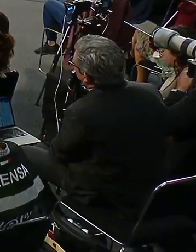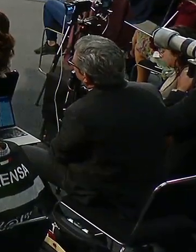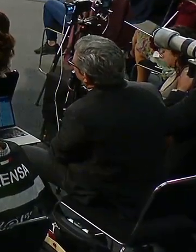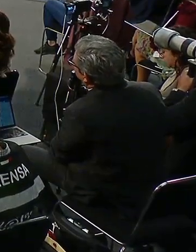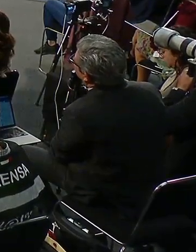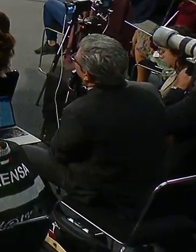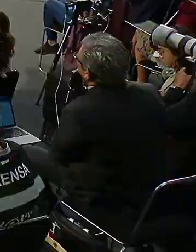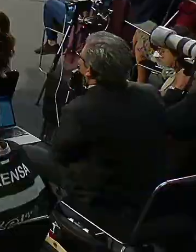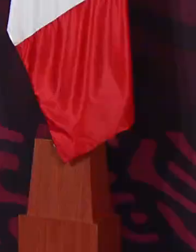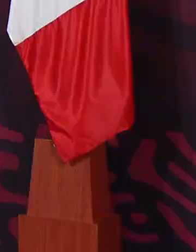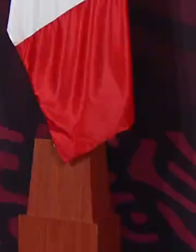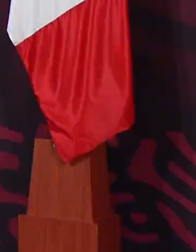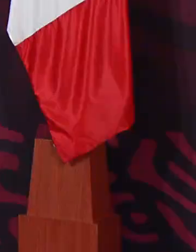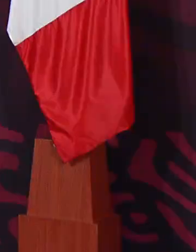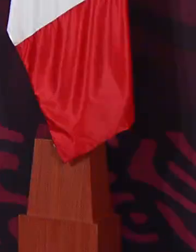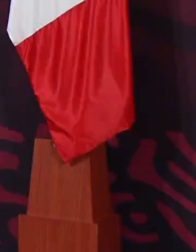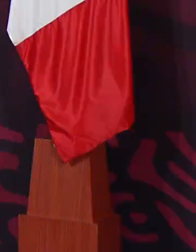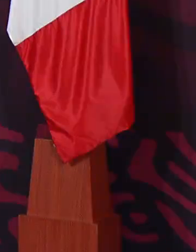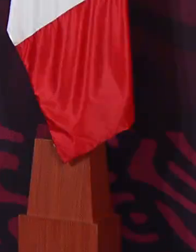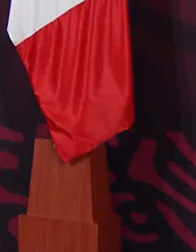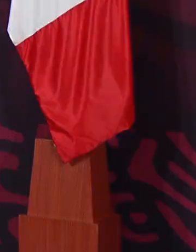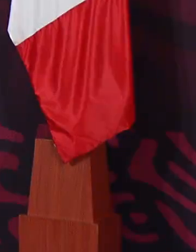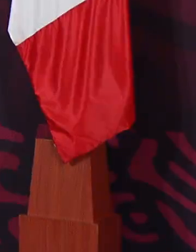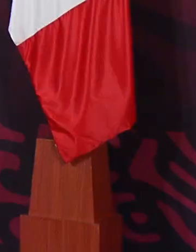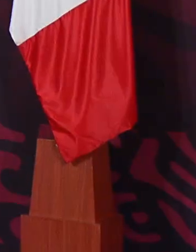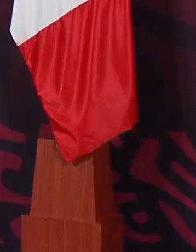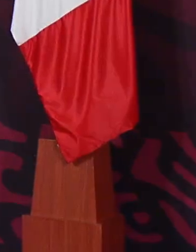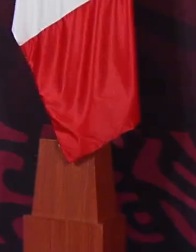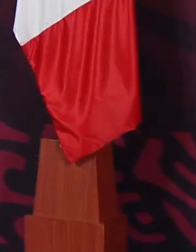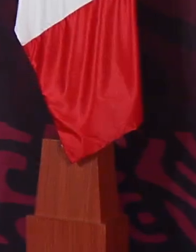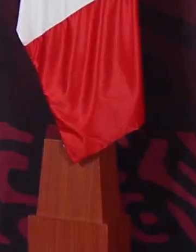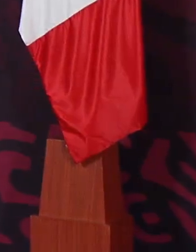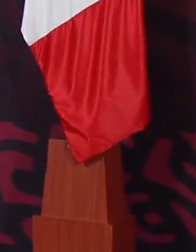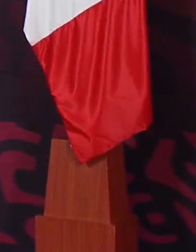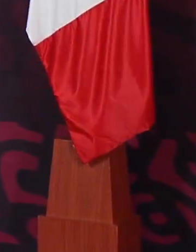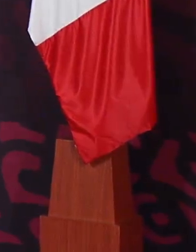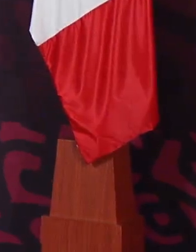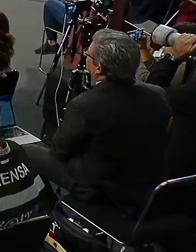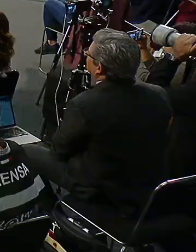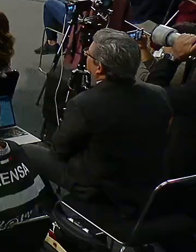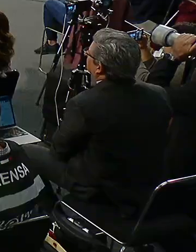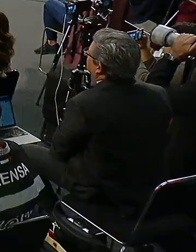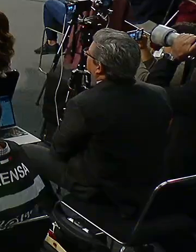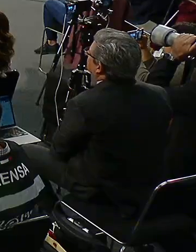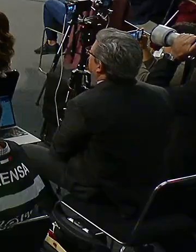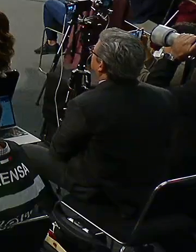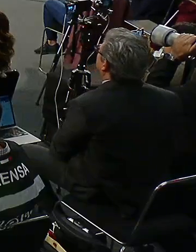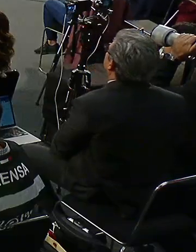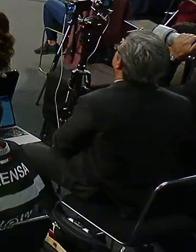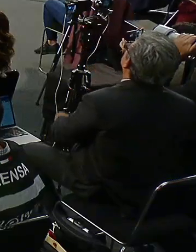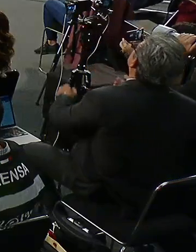Nadie, señor. A ver, explíquenos, ¿desde cuándo tiene secuestrado a estas personas? No sé exactamente, yo tengo tres semanas que me...